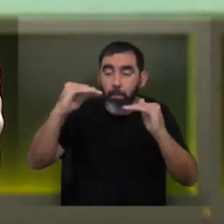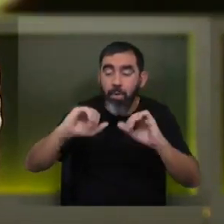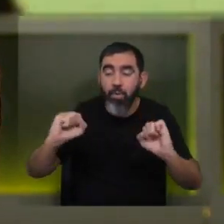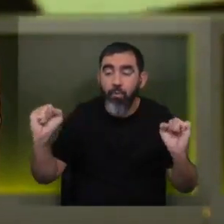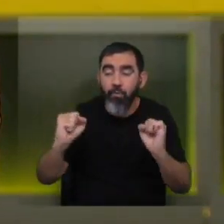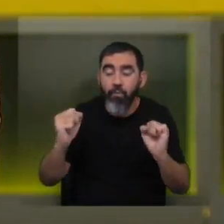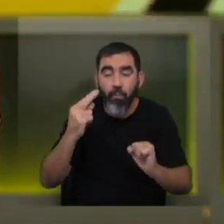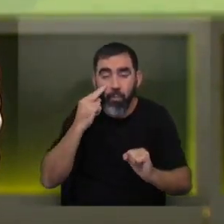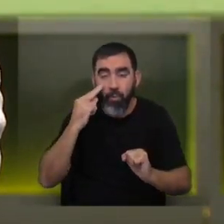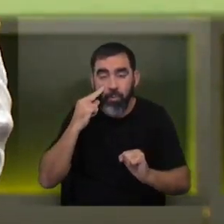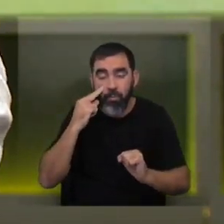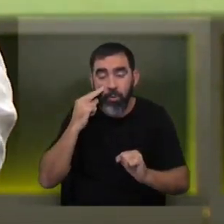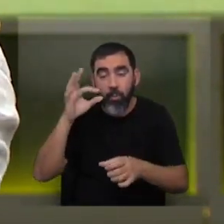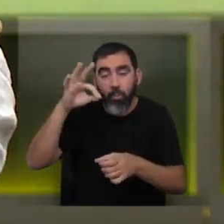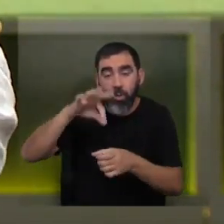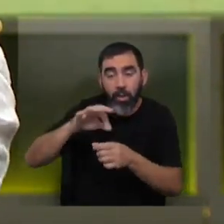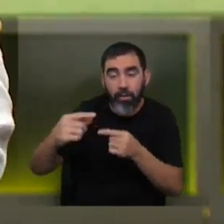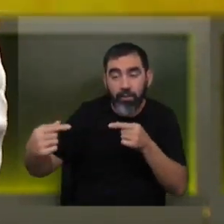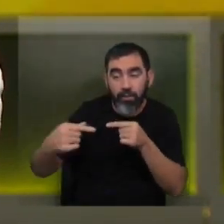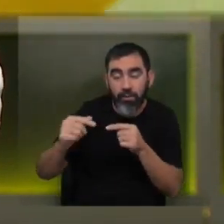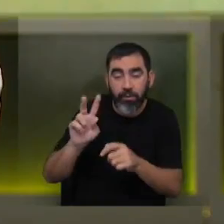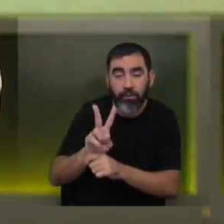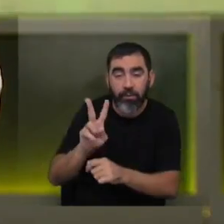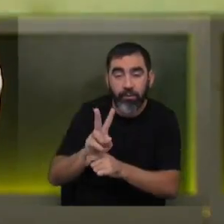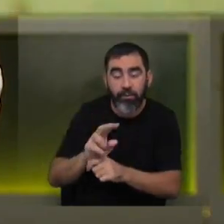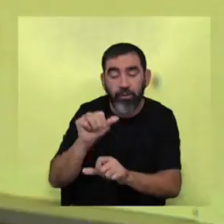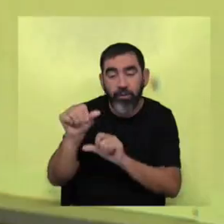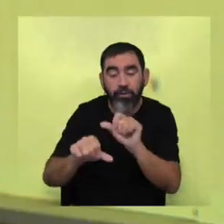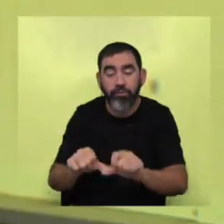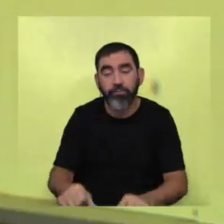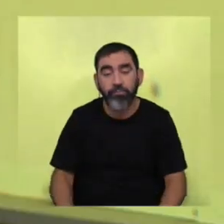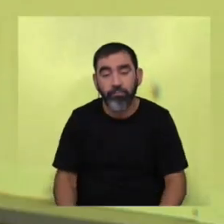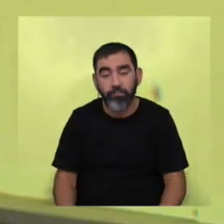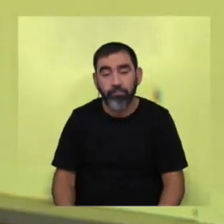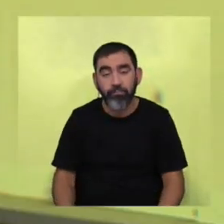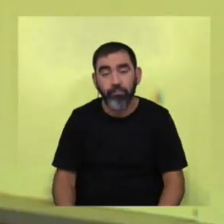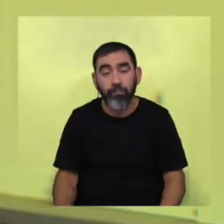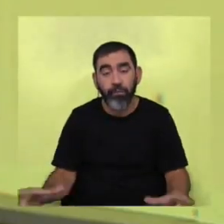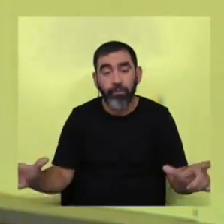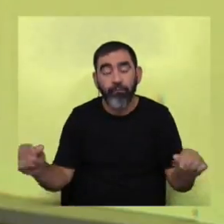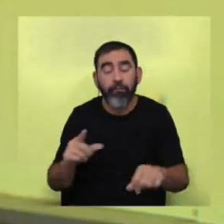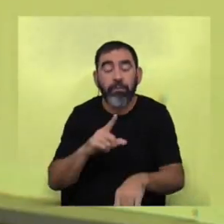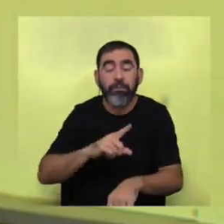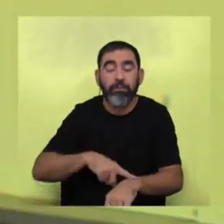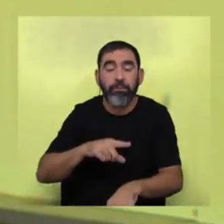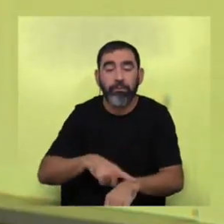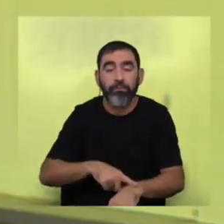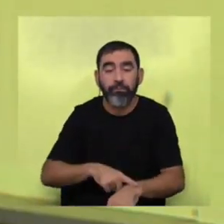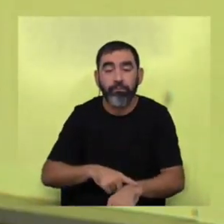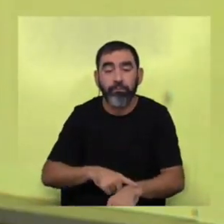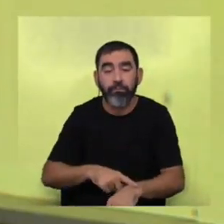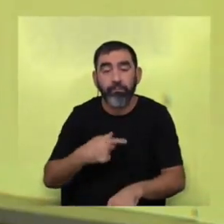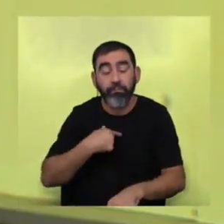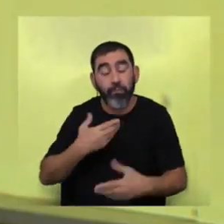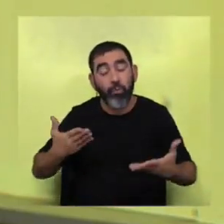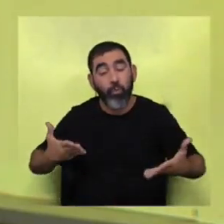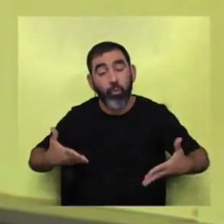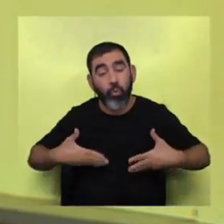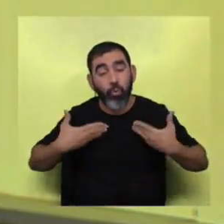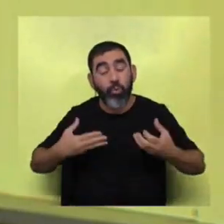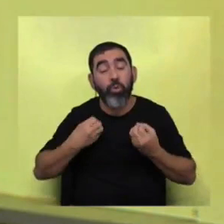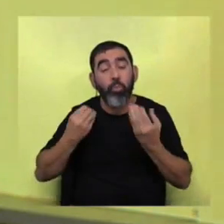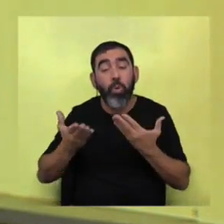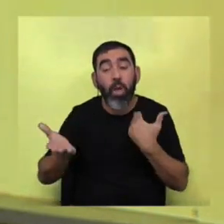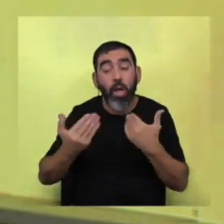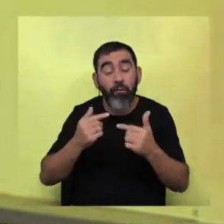porque es un pigmento, es antioxidante y previene este tipo de daño. Sabina, entonces, se nos ha volado el tiempo y yo estoy muy contento porque pudimos hablar